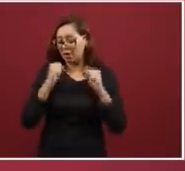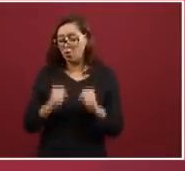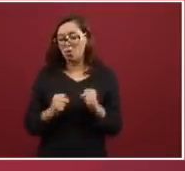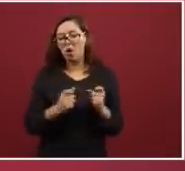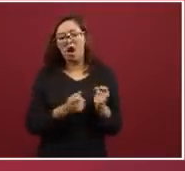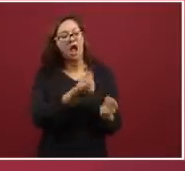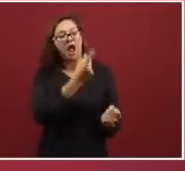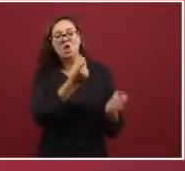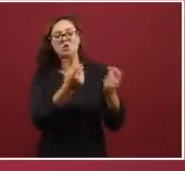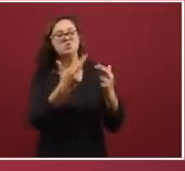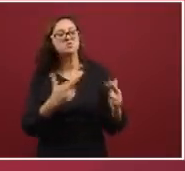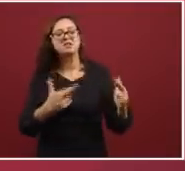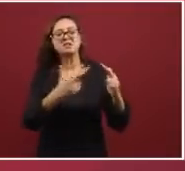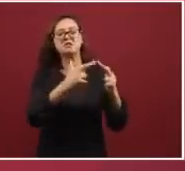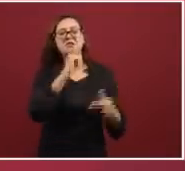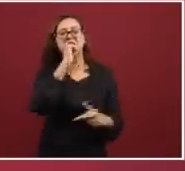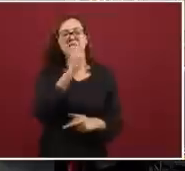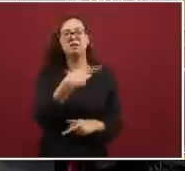son de esa religión,